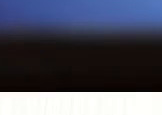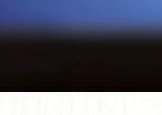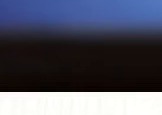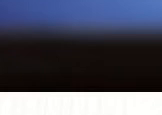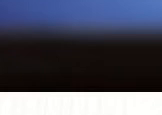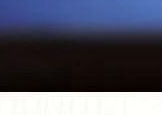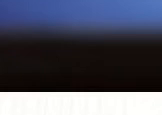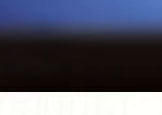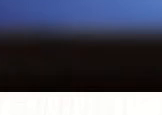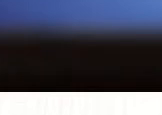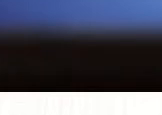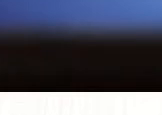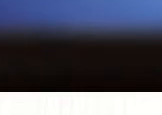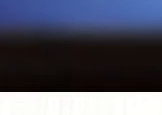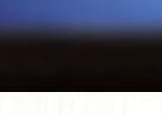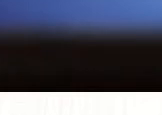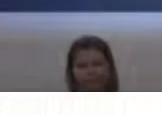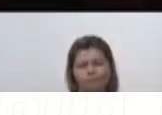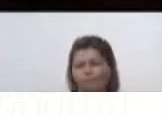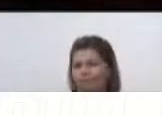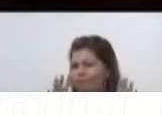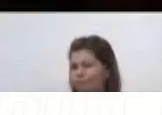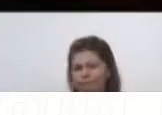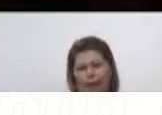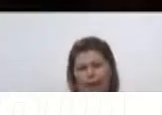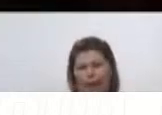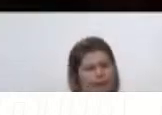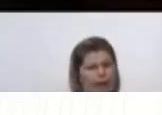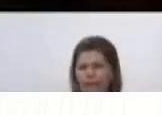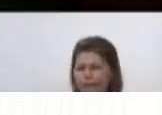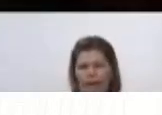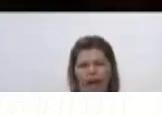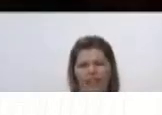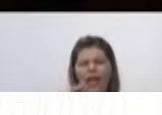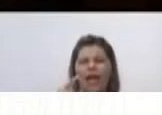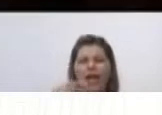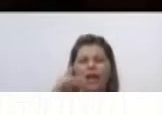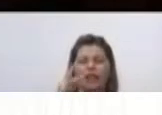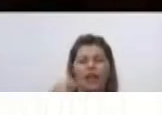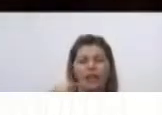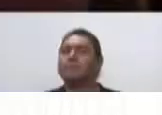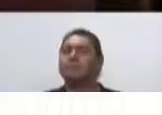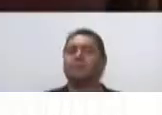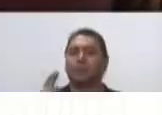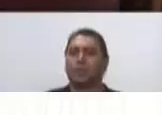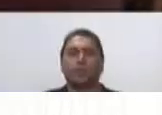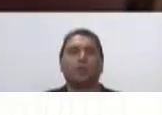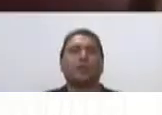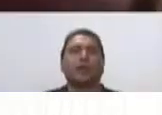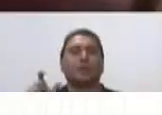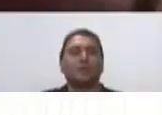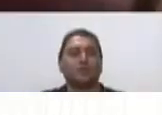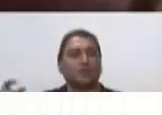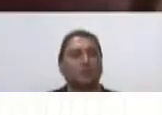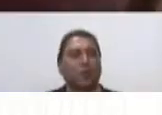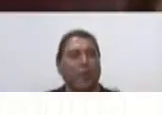por amplísima mayoría ganó el rechazo. Le rebotaron el DNU, el Decreto de Necesidad y Urgencia,